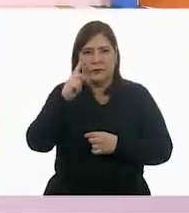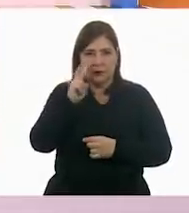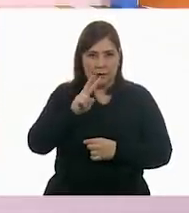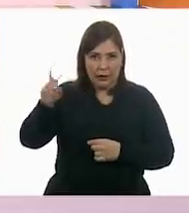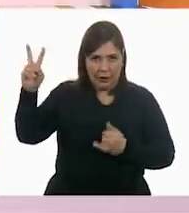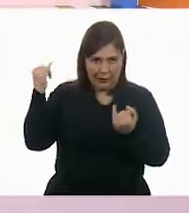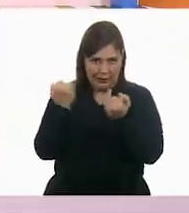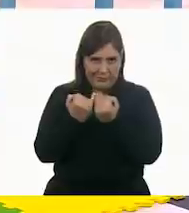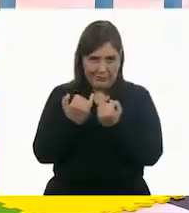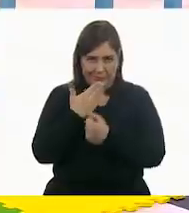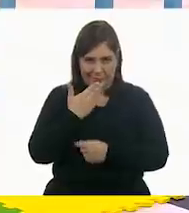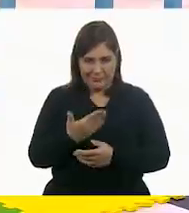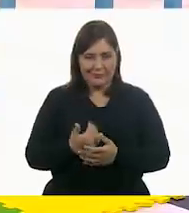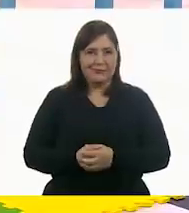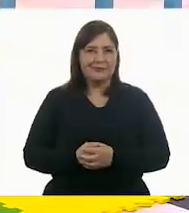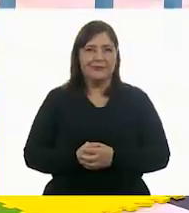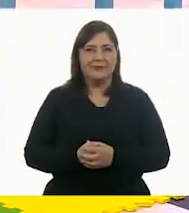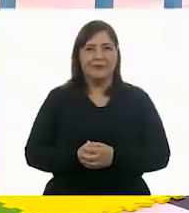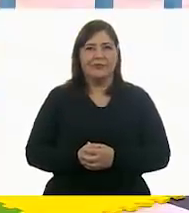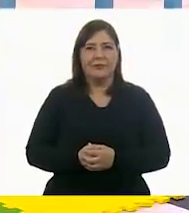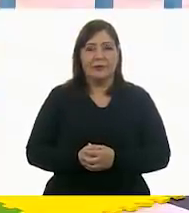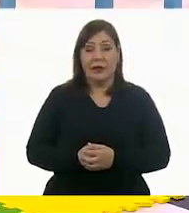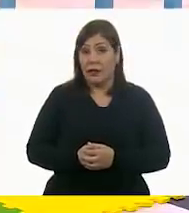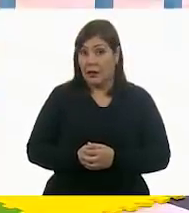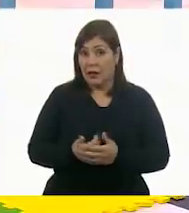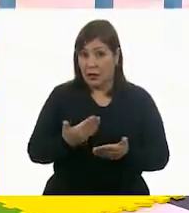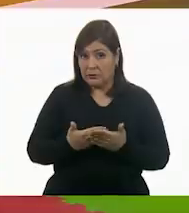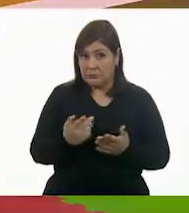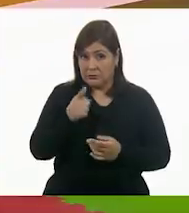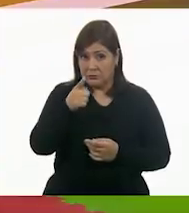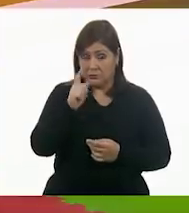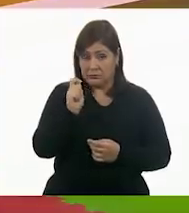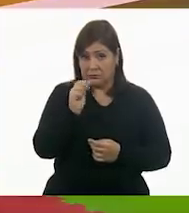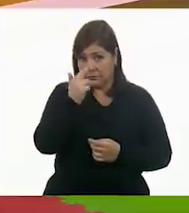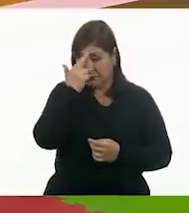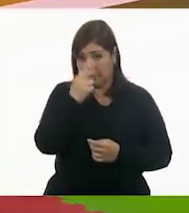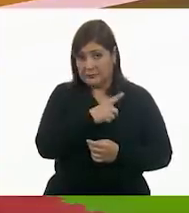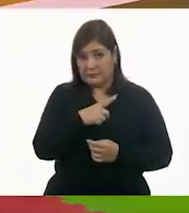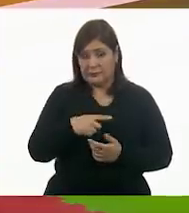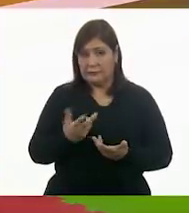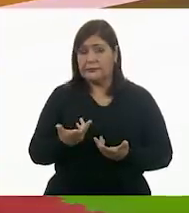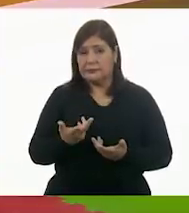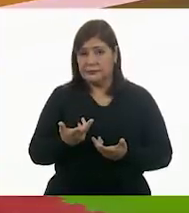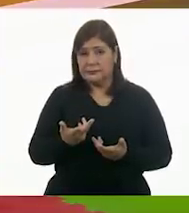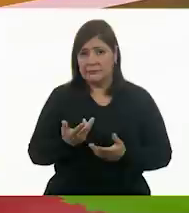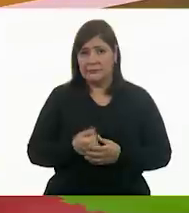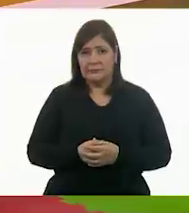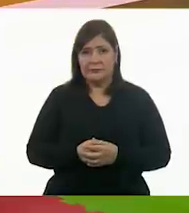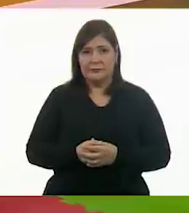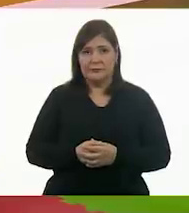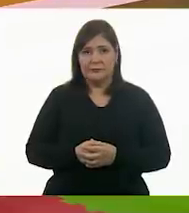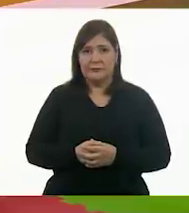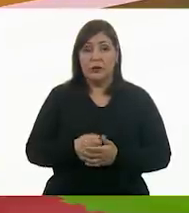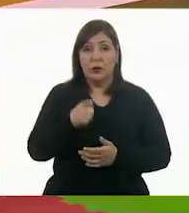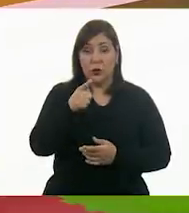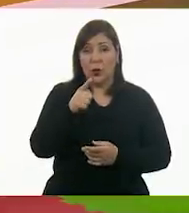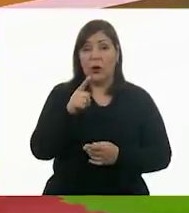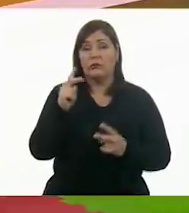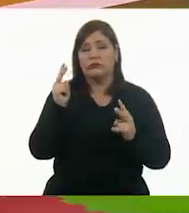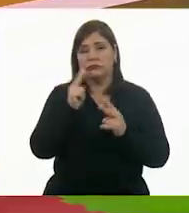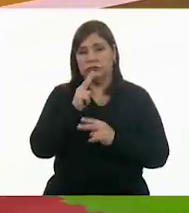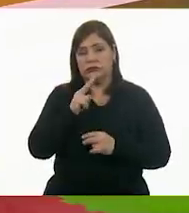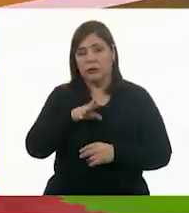Muy bien. Ahora, recuerda que si estás